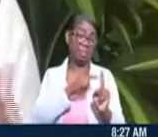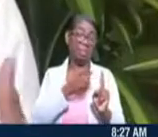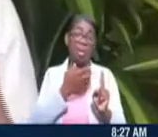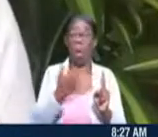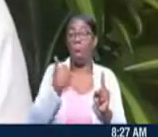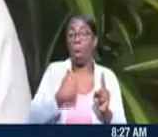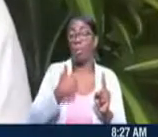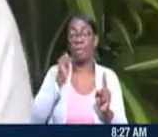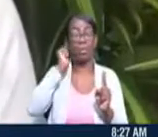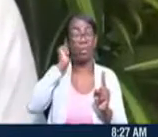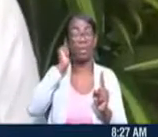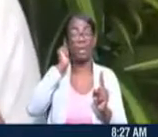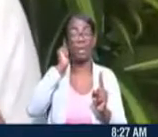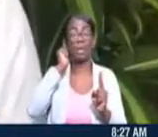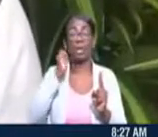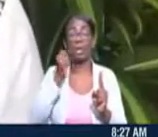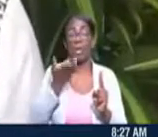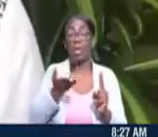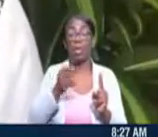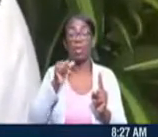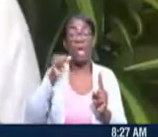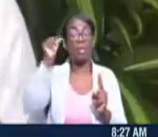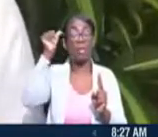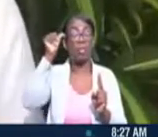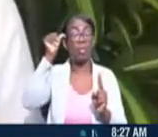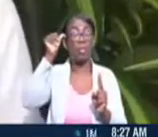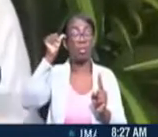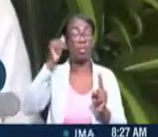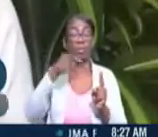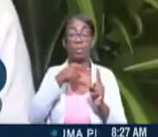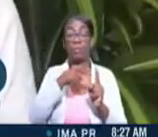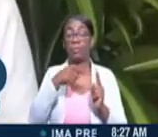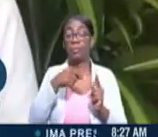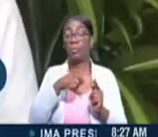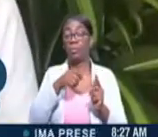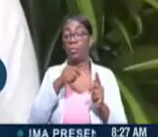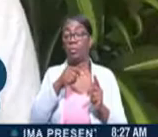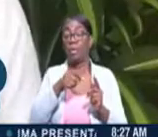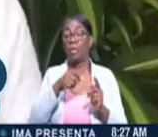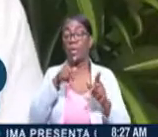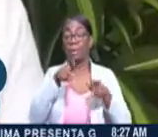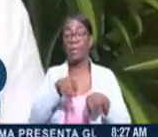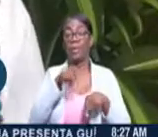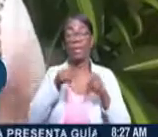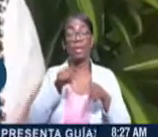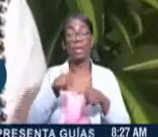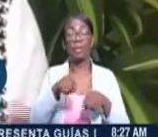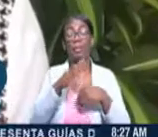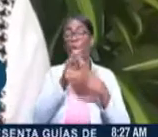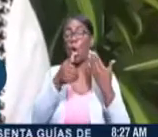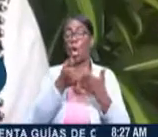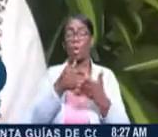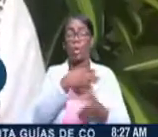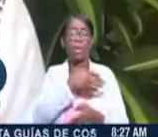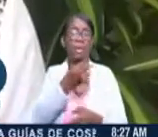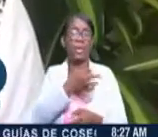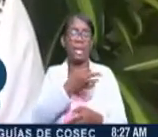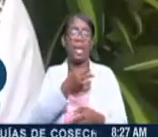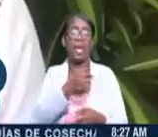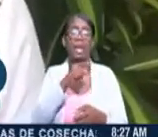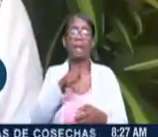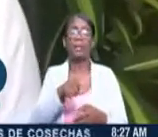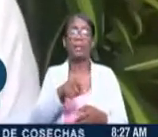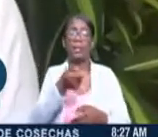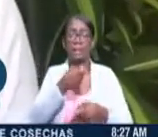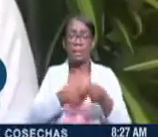hombre, mujer, puede ser un adulto mayor, puede ser una persona con discapacidad. Están todos invitados a ser un empresario de